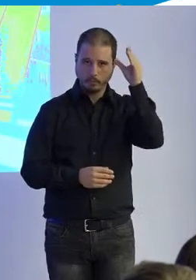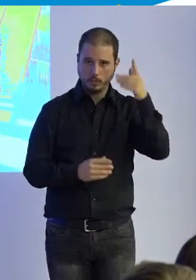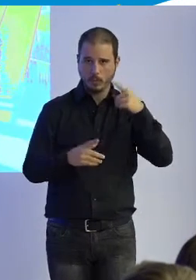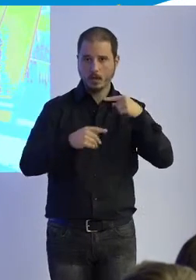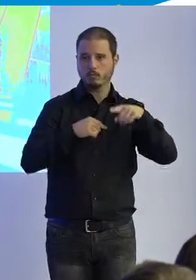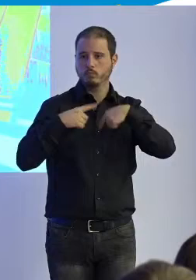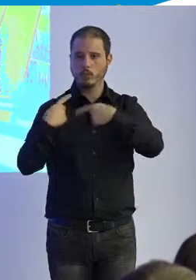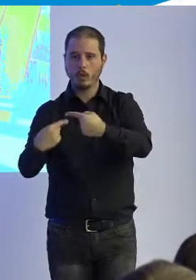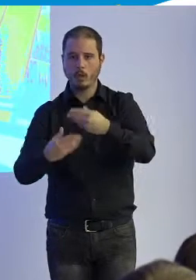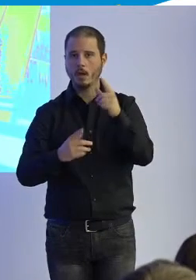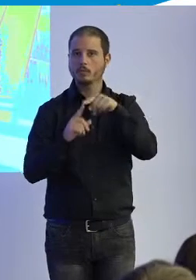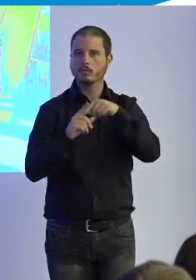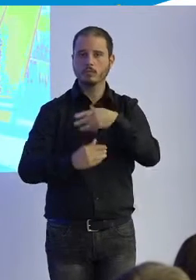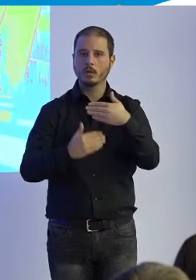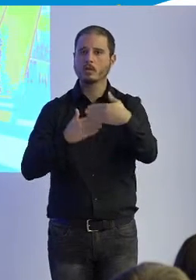gracias.